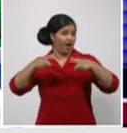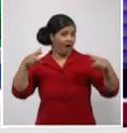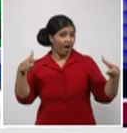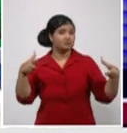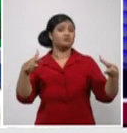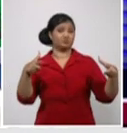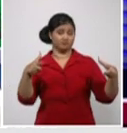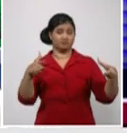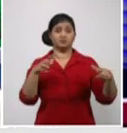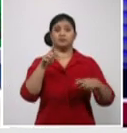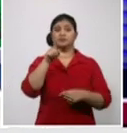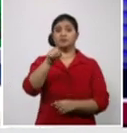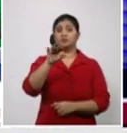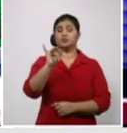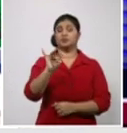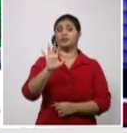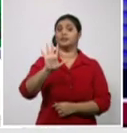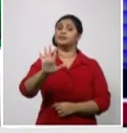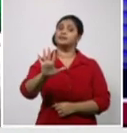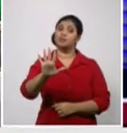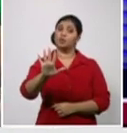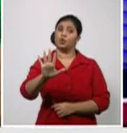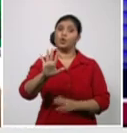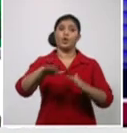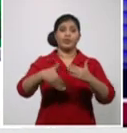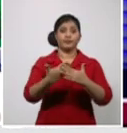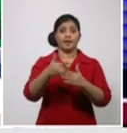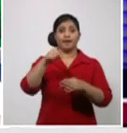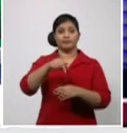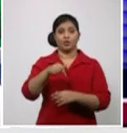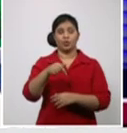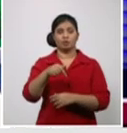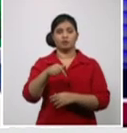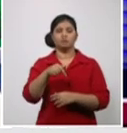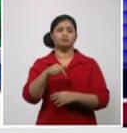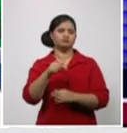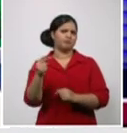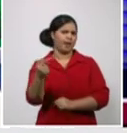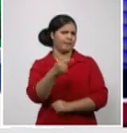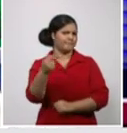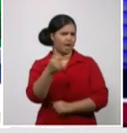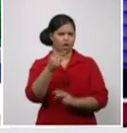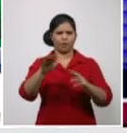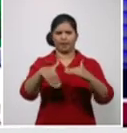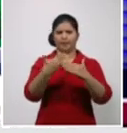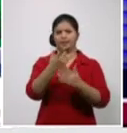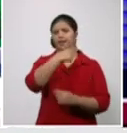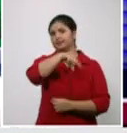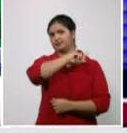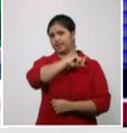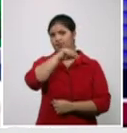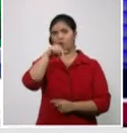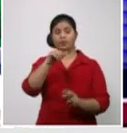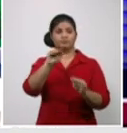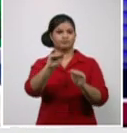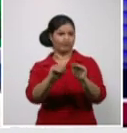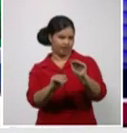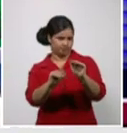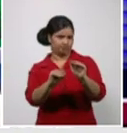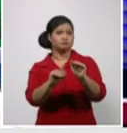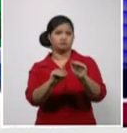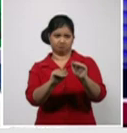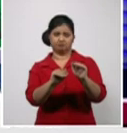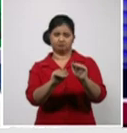175 activos menos en comparación con la que teníamos en el día de ayer. Y como también nuestra población ya ha